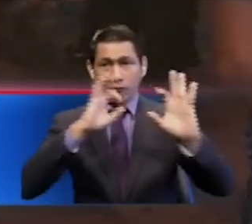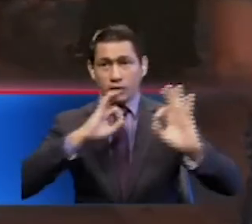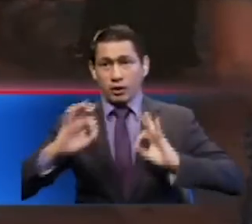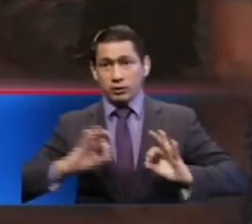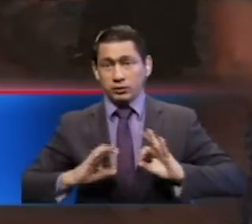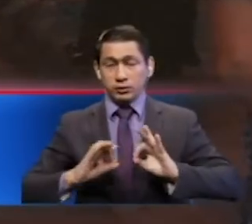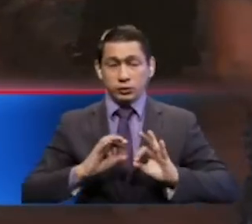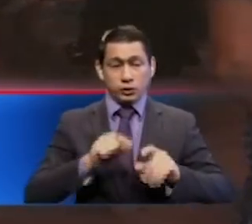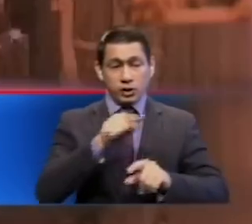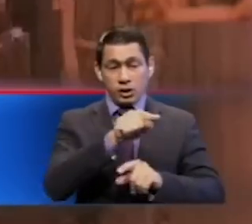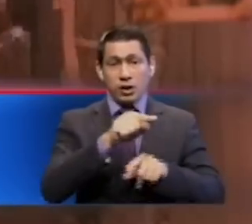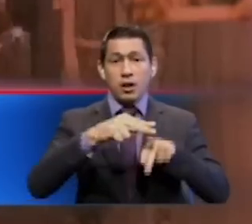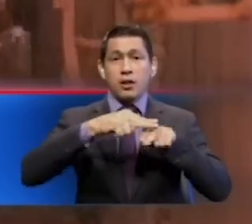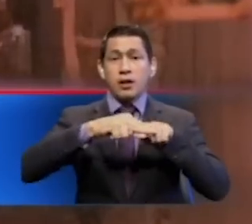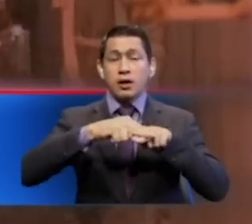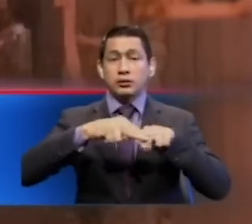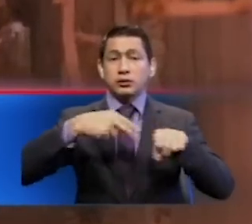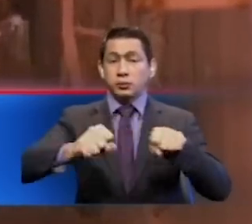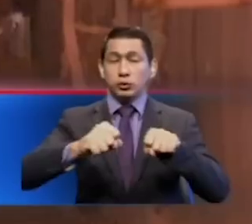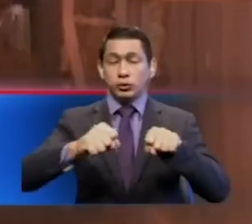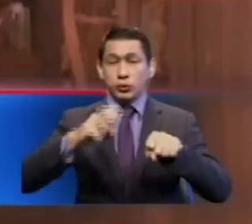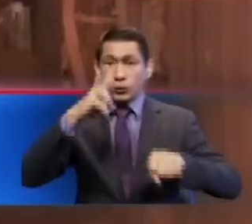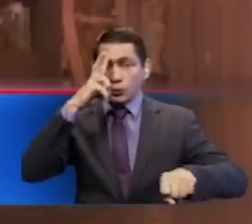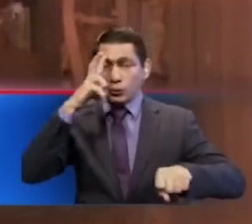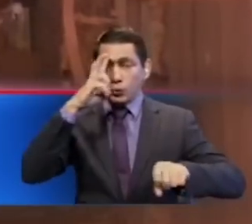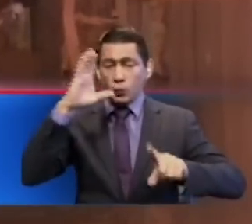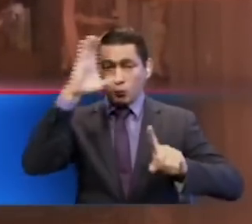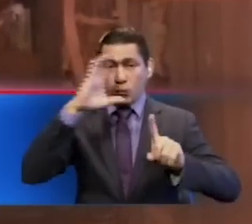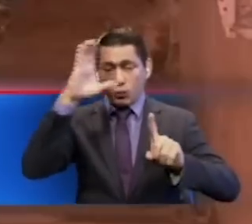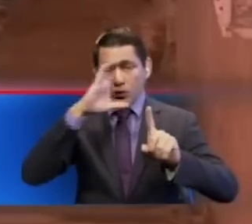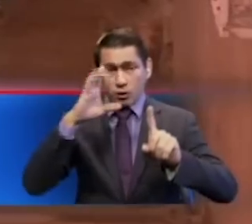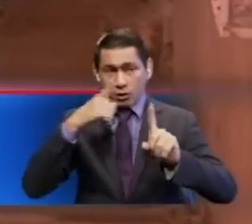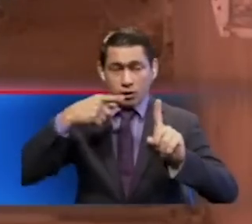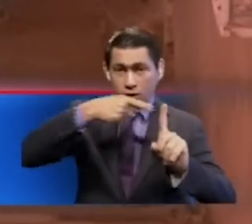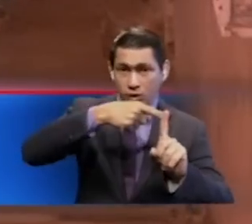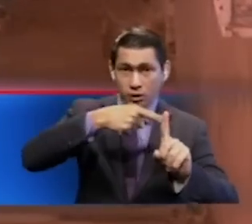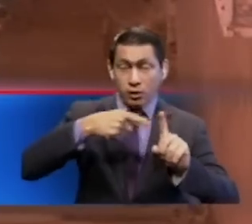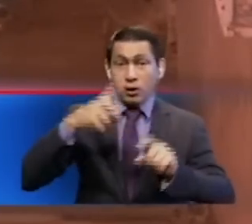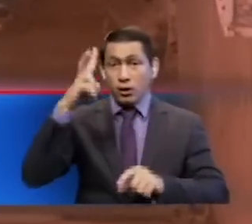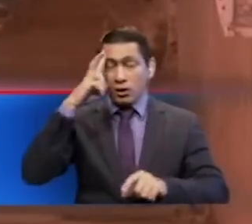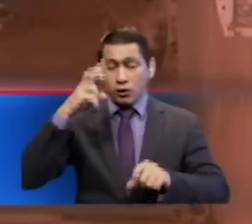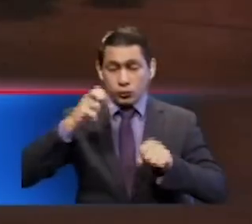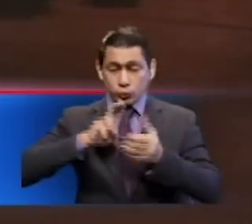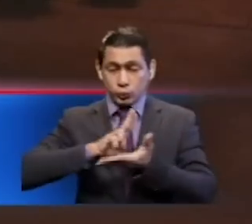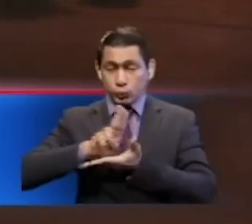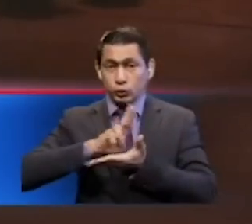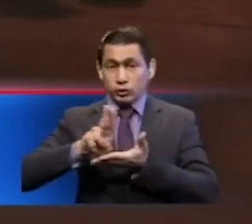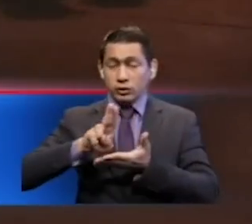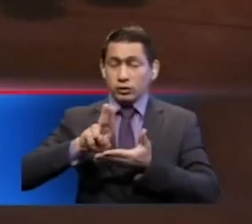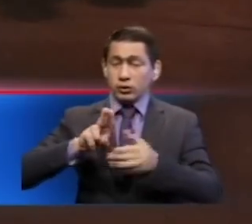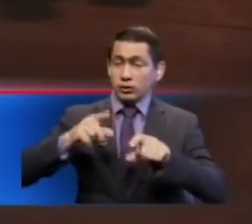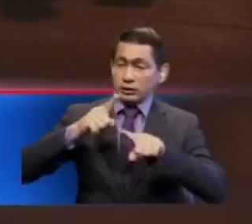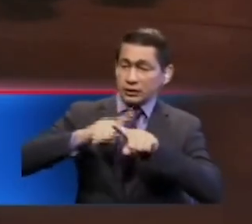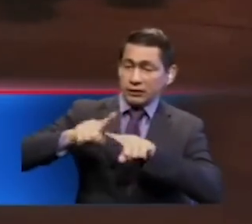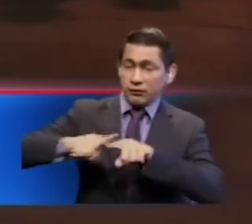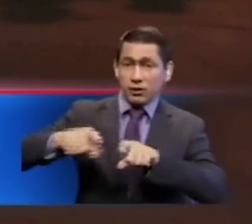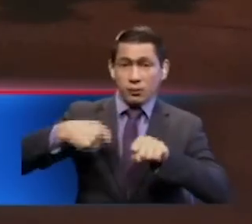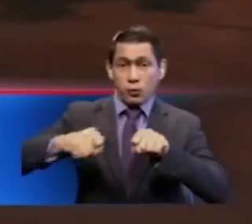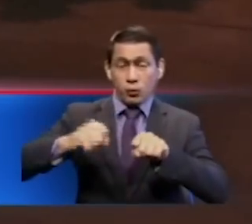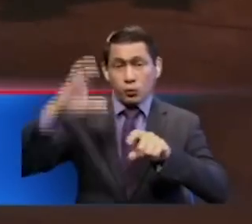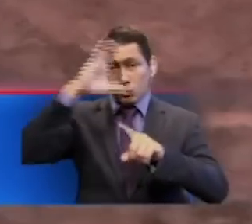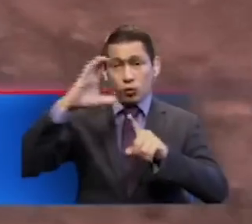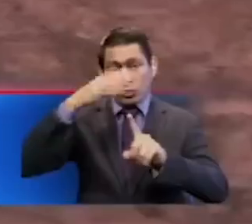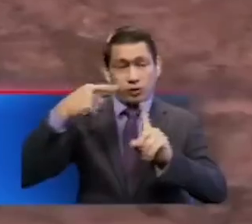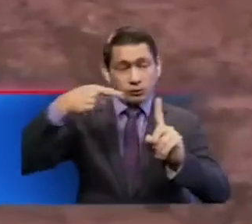una tricimoto. Los sicarios lo persiguieron en una motocicleta por varias cuadras hasta que lo interceptaron y